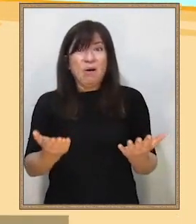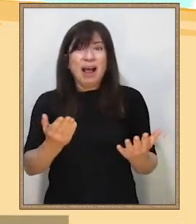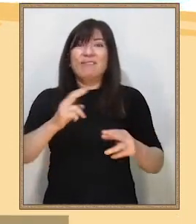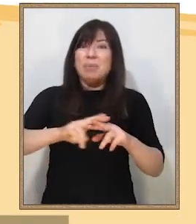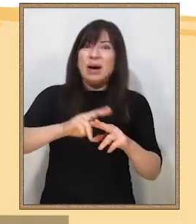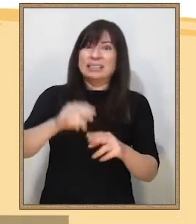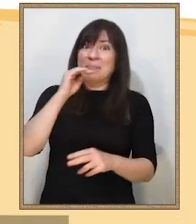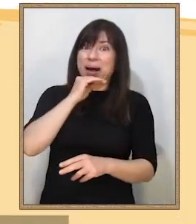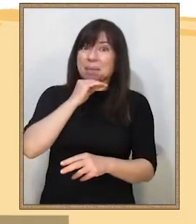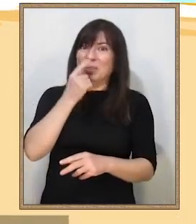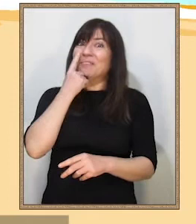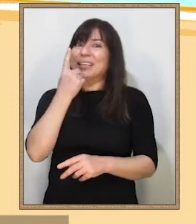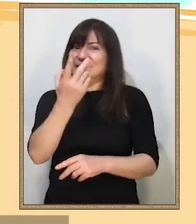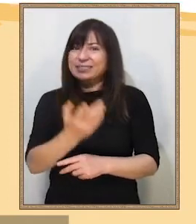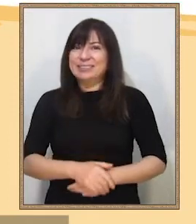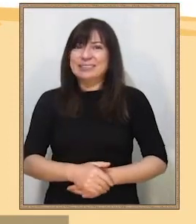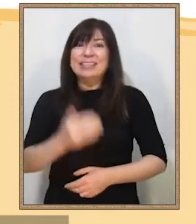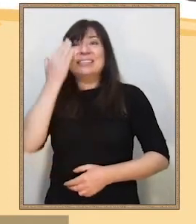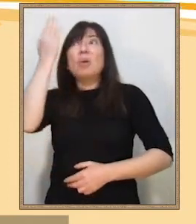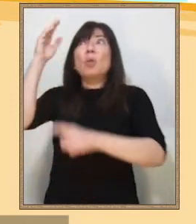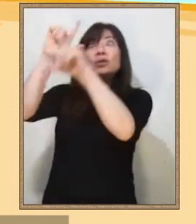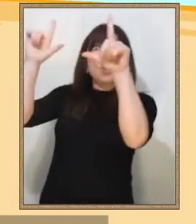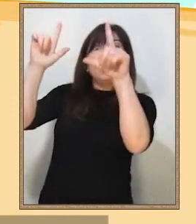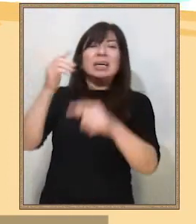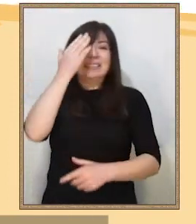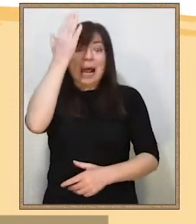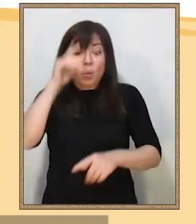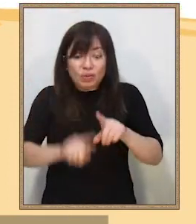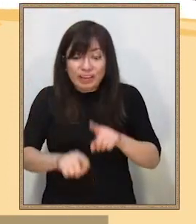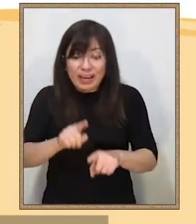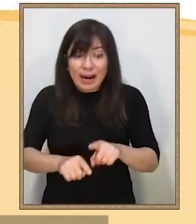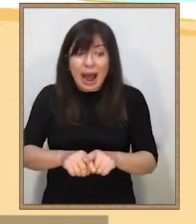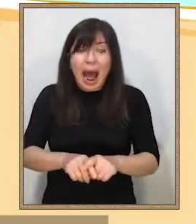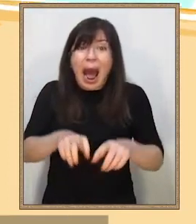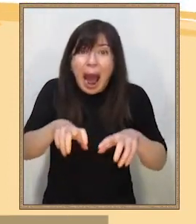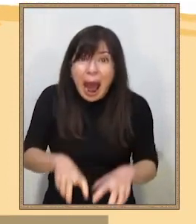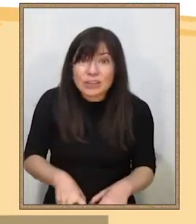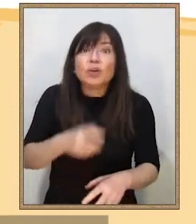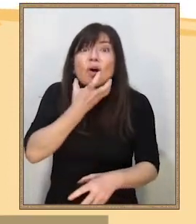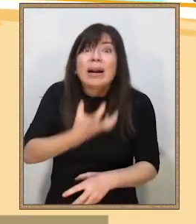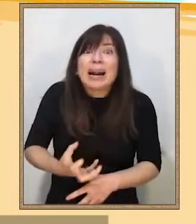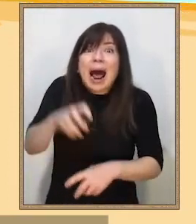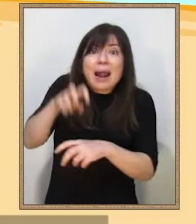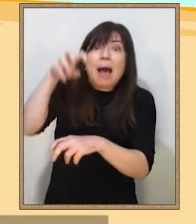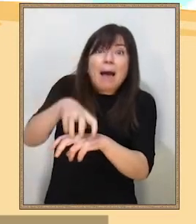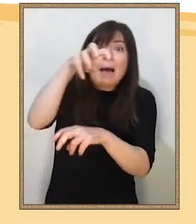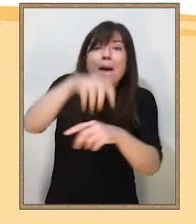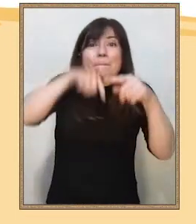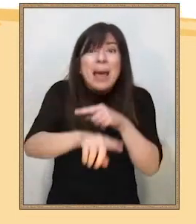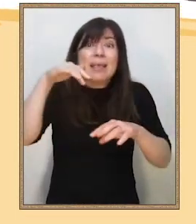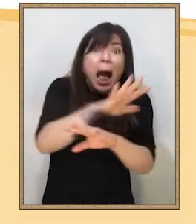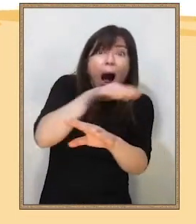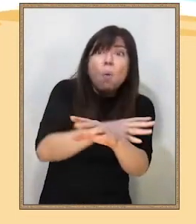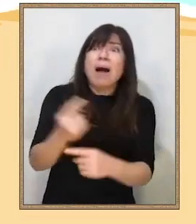más rápido. A ver. Saludo al sol, saludo a las tierras. Me agacho como rana que se mete al agua.